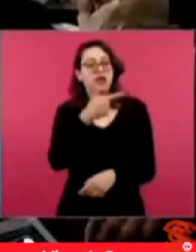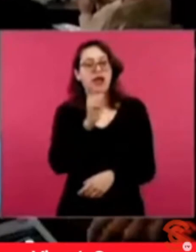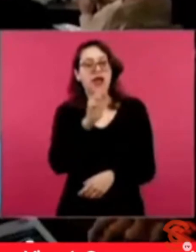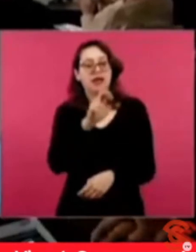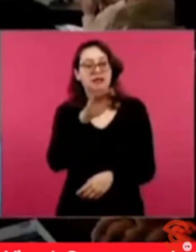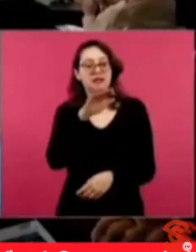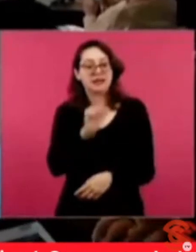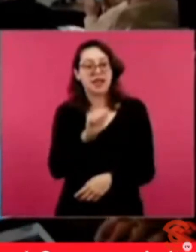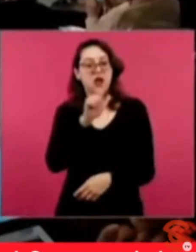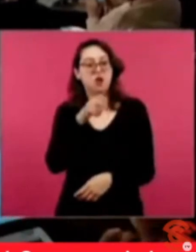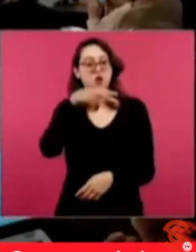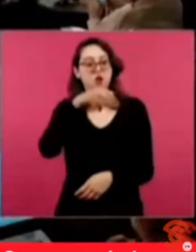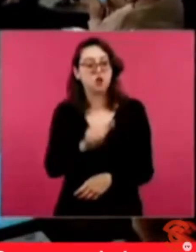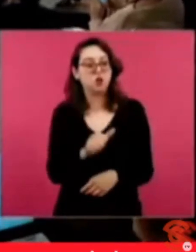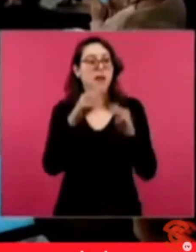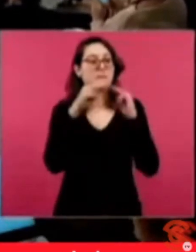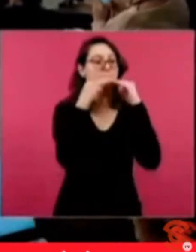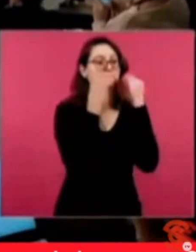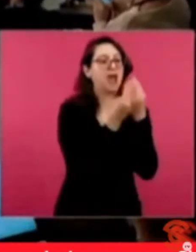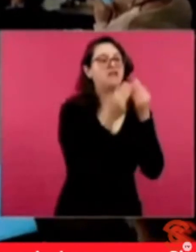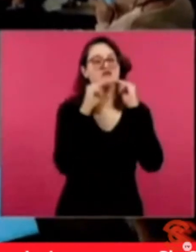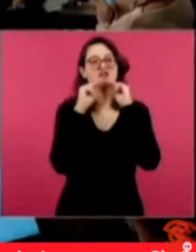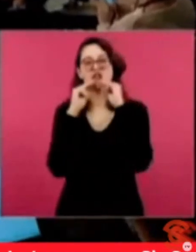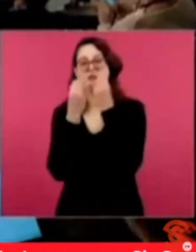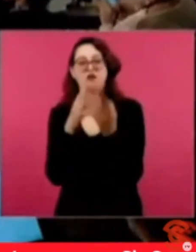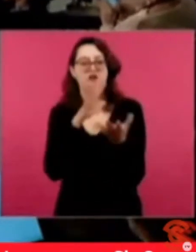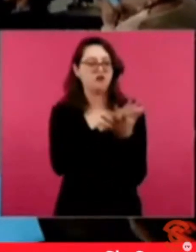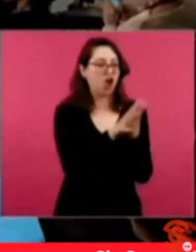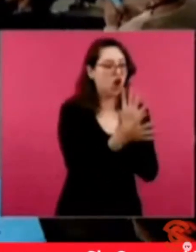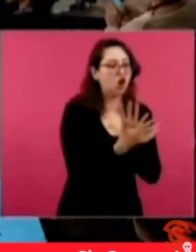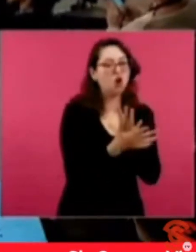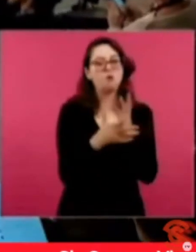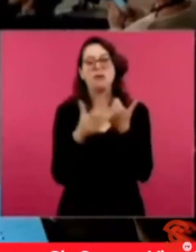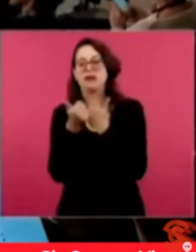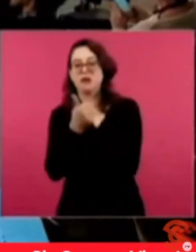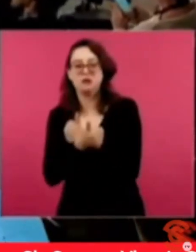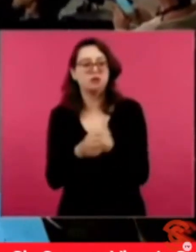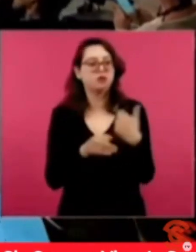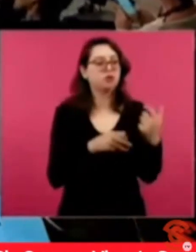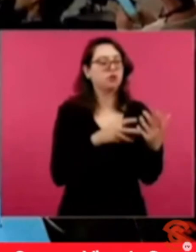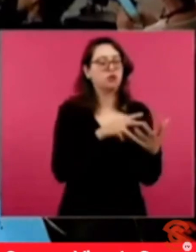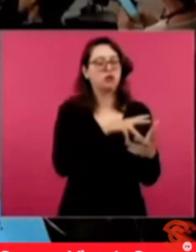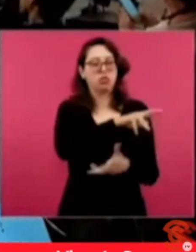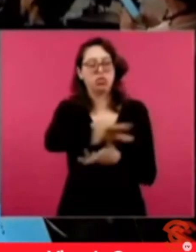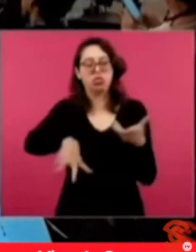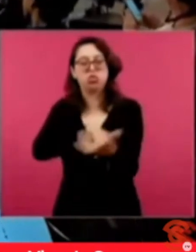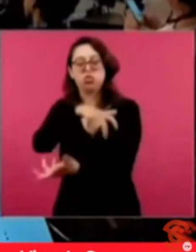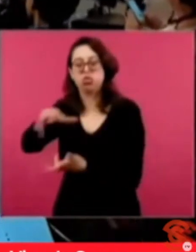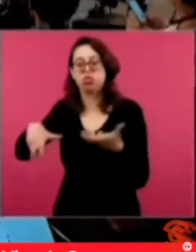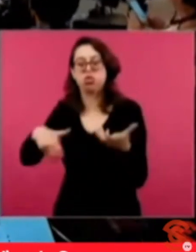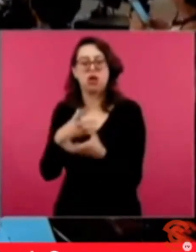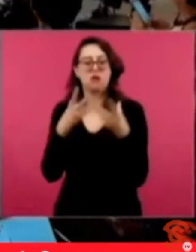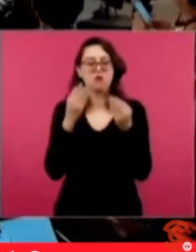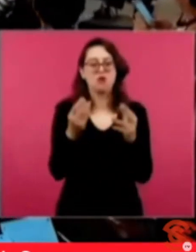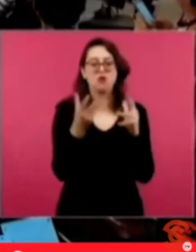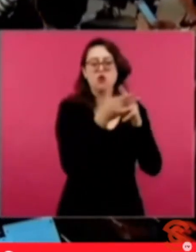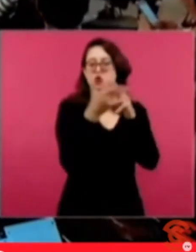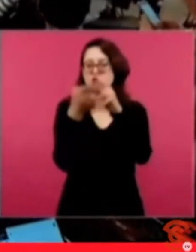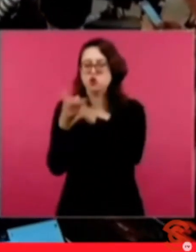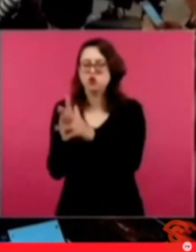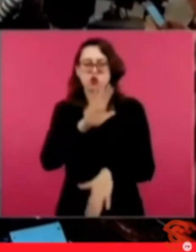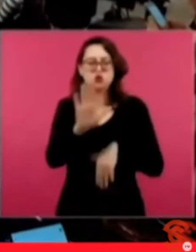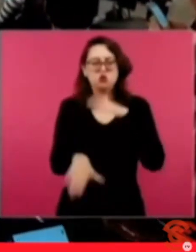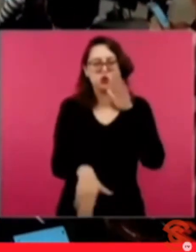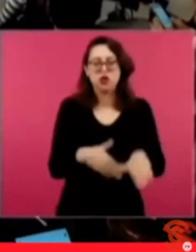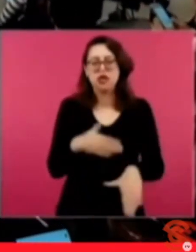en terribles masacres, asesinatos, desapariciones forzadas, etcétera. En esos años, en ese